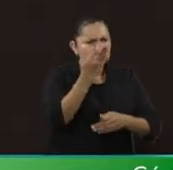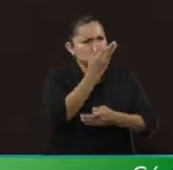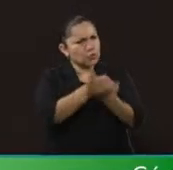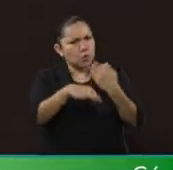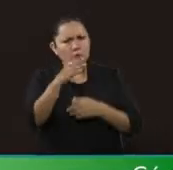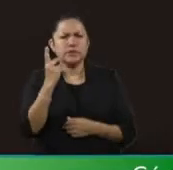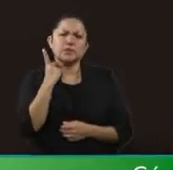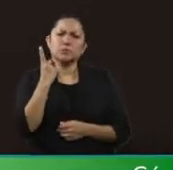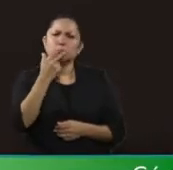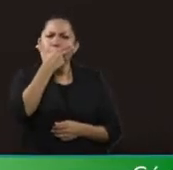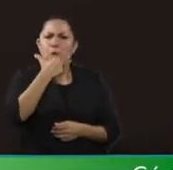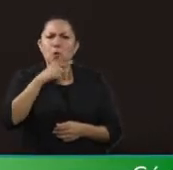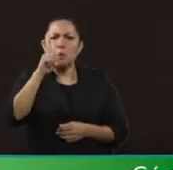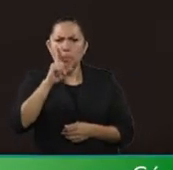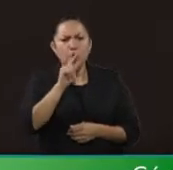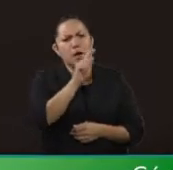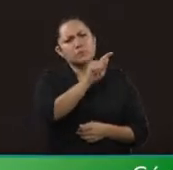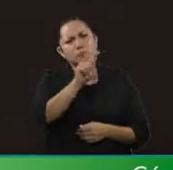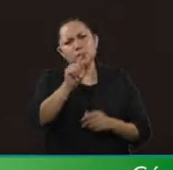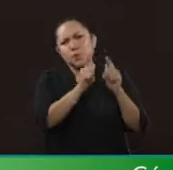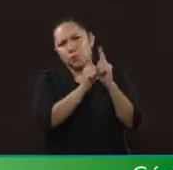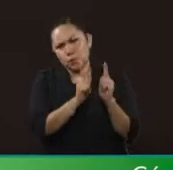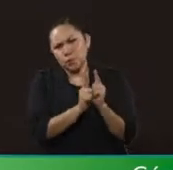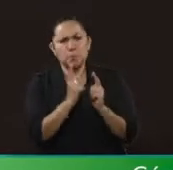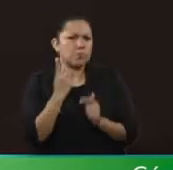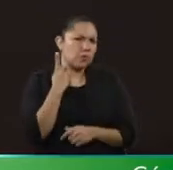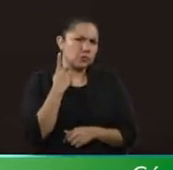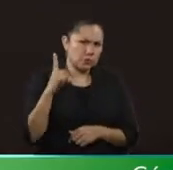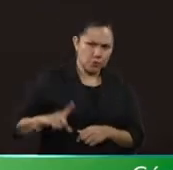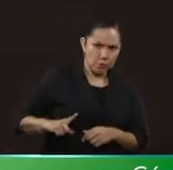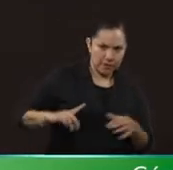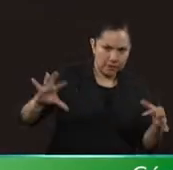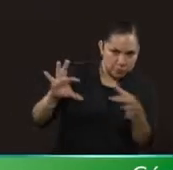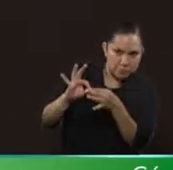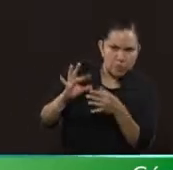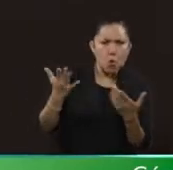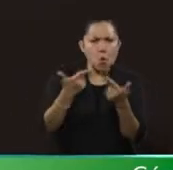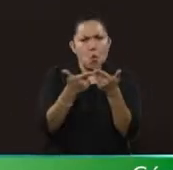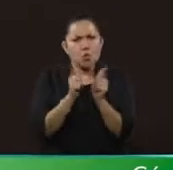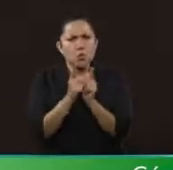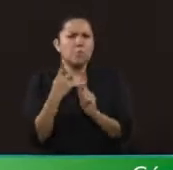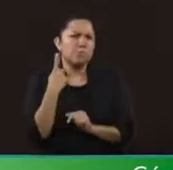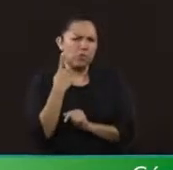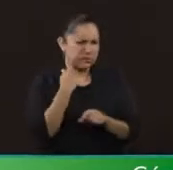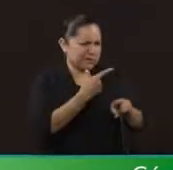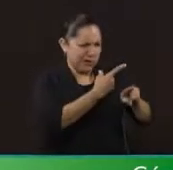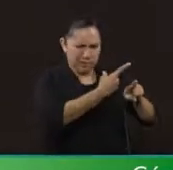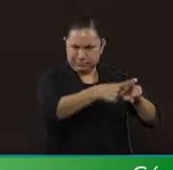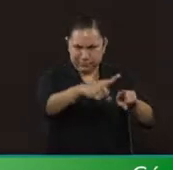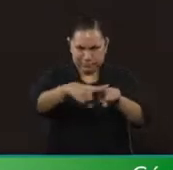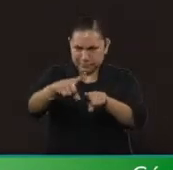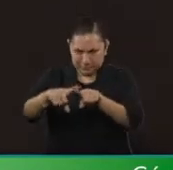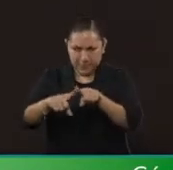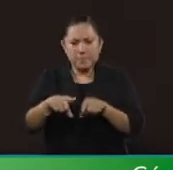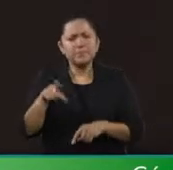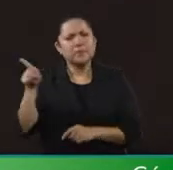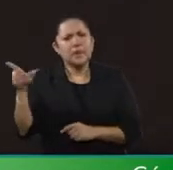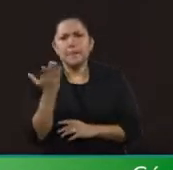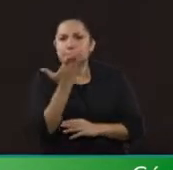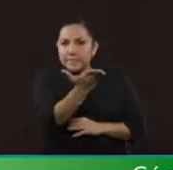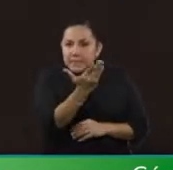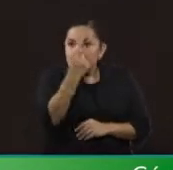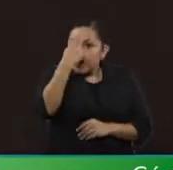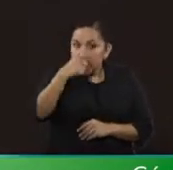oposiciones para que unan fuerz sin distinción partidista y busquen atender el llamado de las